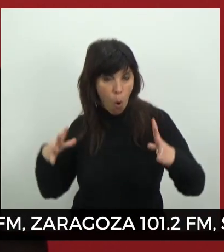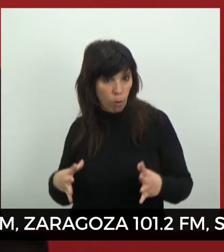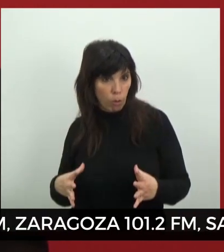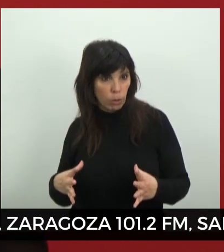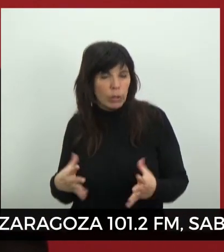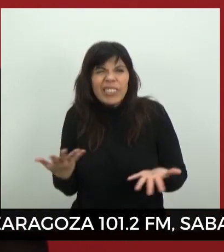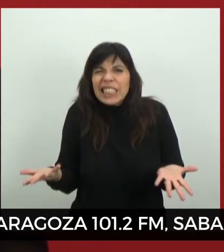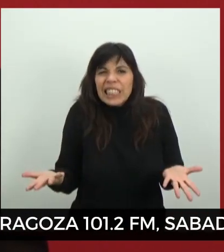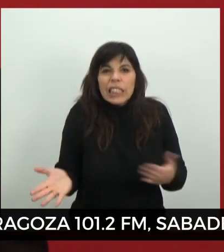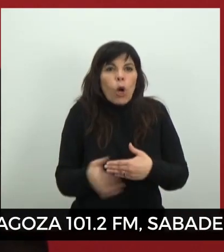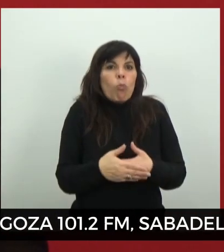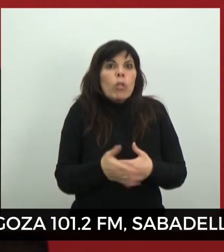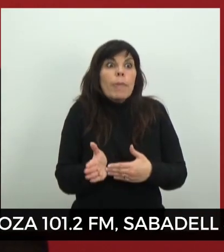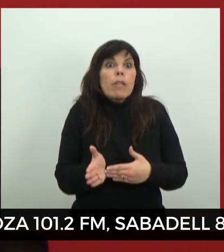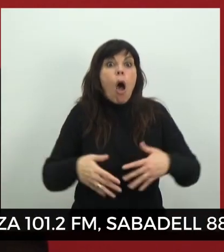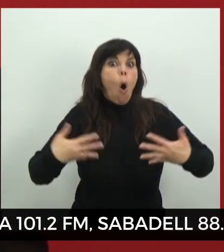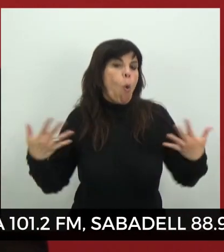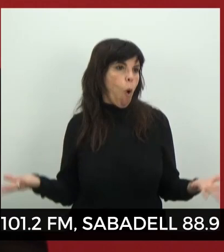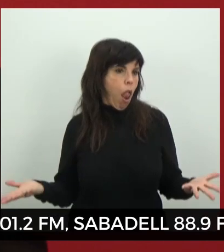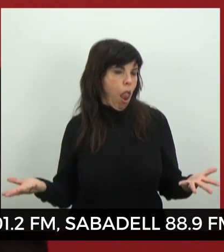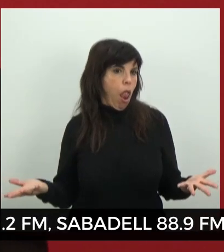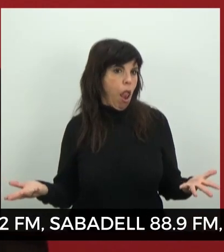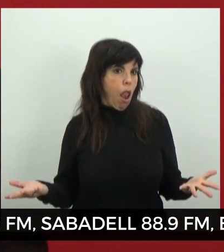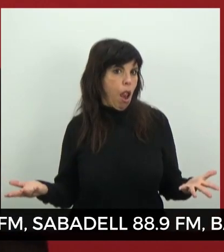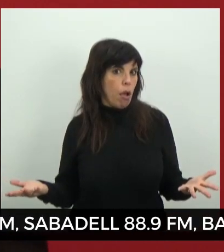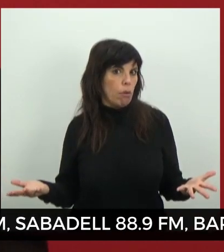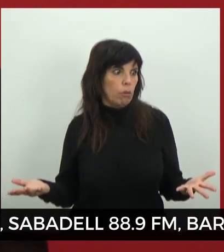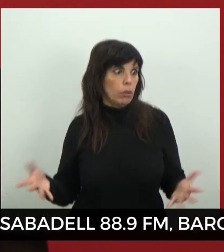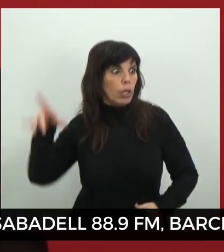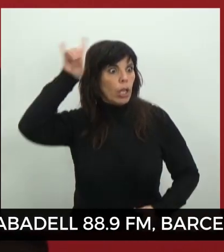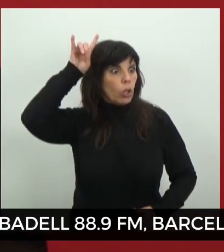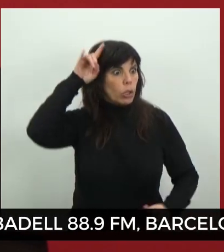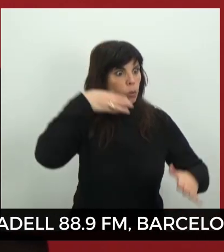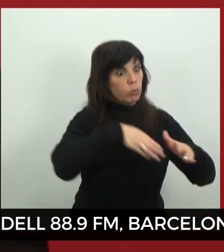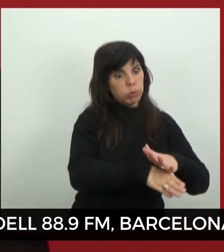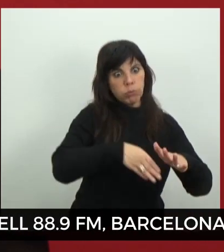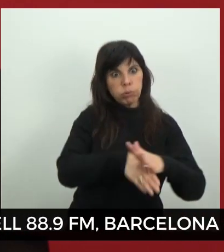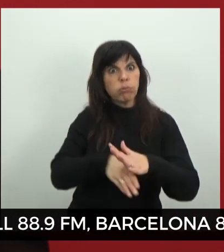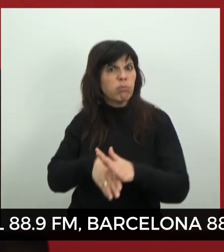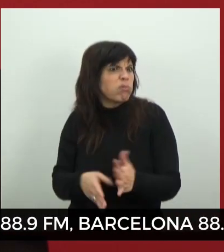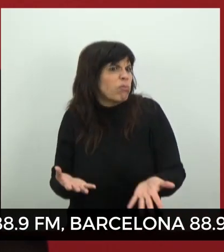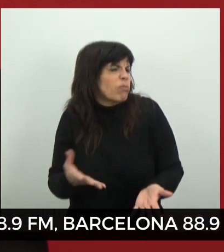¿qué es la razón por qué esa persona es accesible para las visitaciones de esos